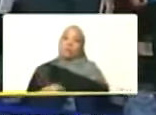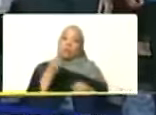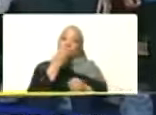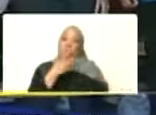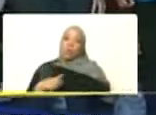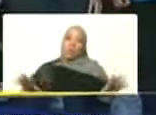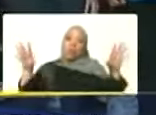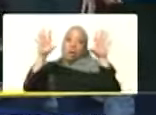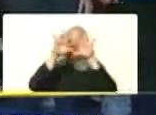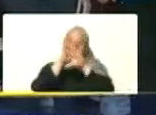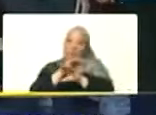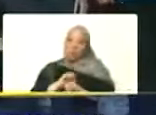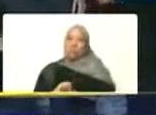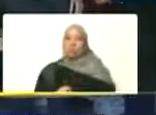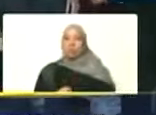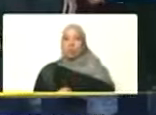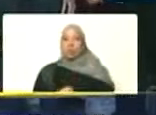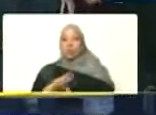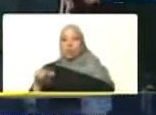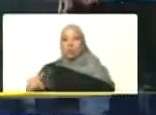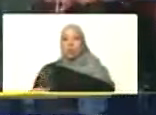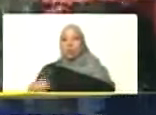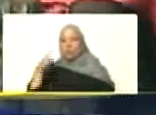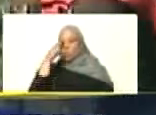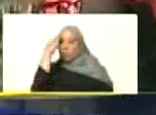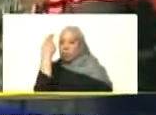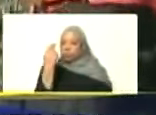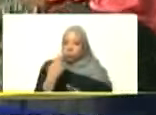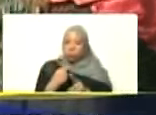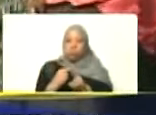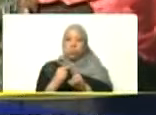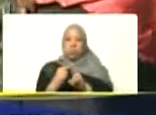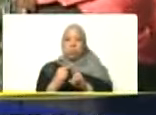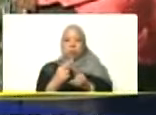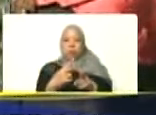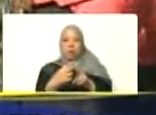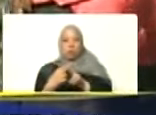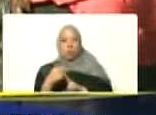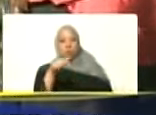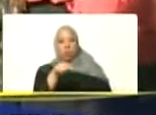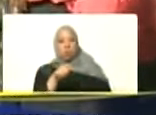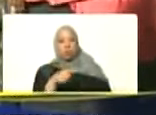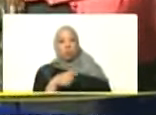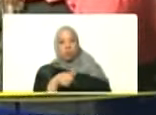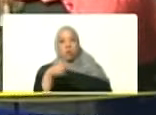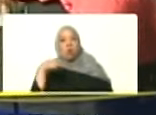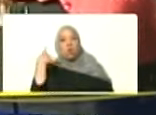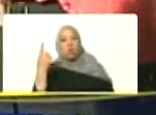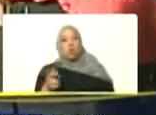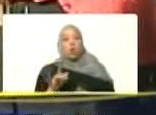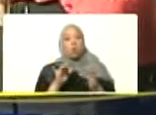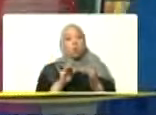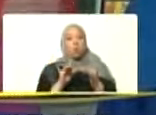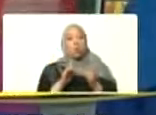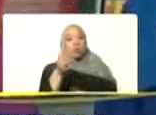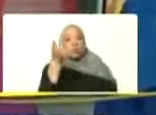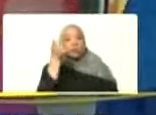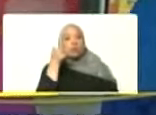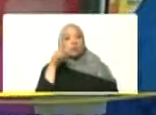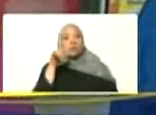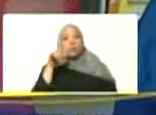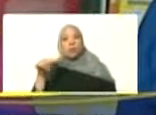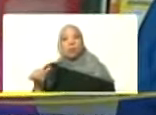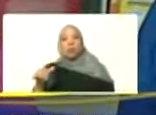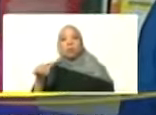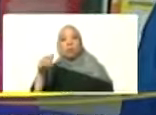noches, presidente. Para nosotros es un honor recibir por parte de ustedes, luego de que nosotros hicimos la denuncia en la